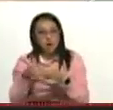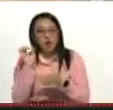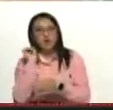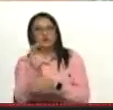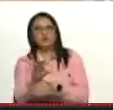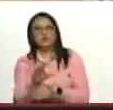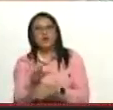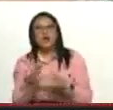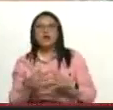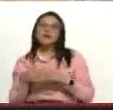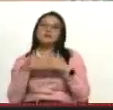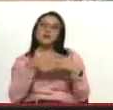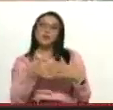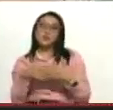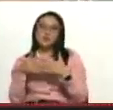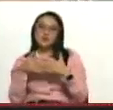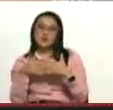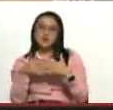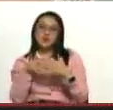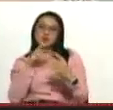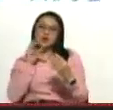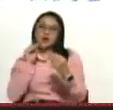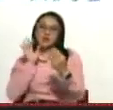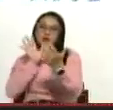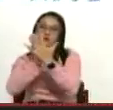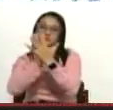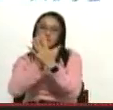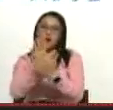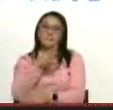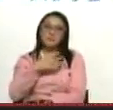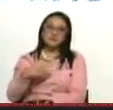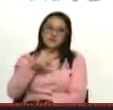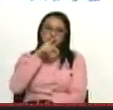Estados Unidos hablar con el presidente maduro